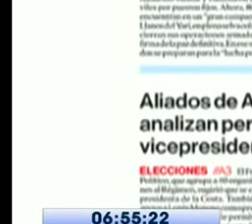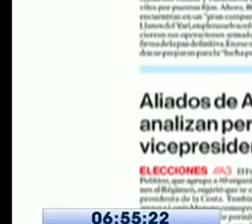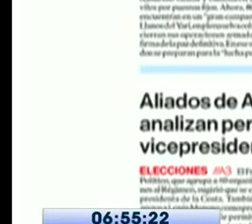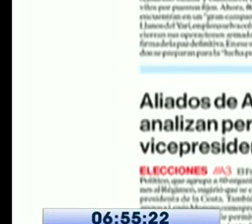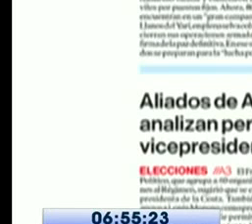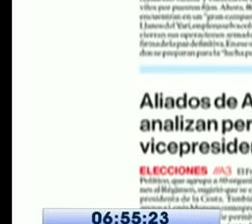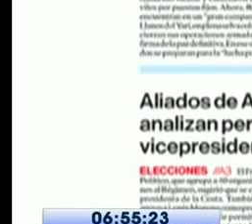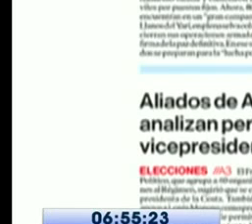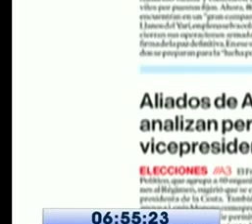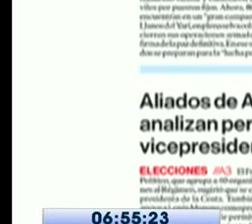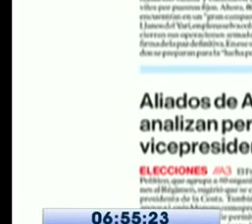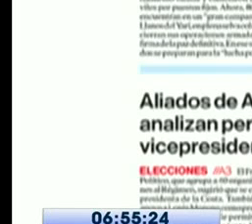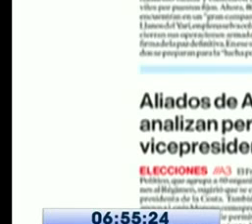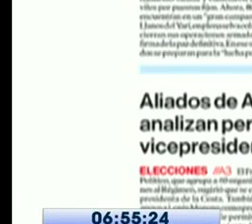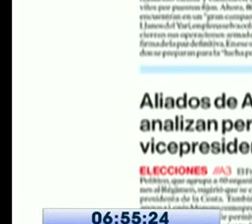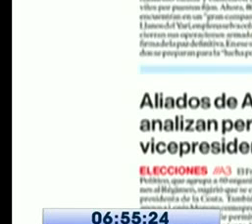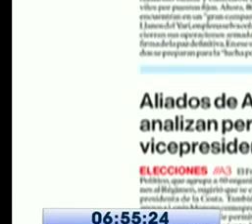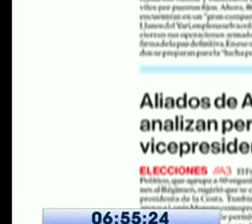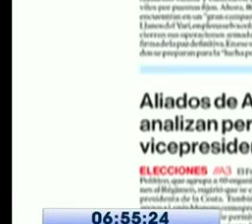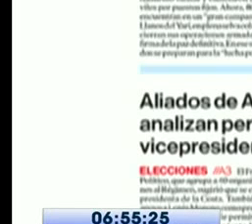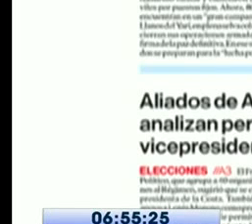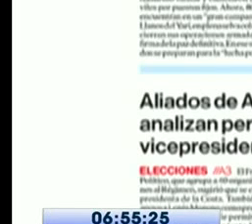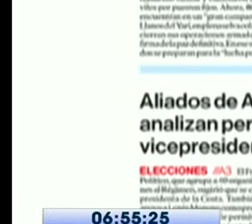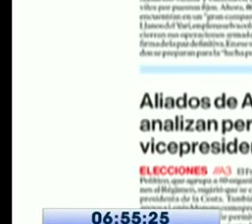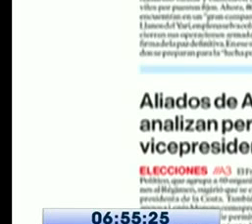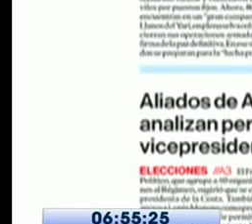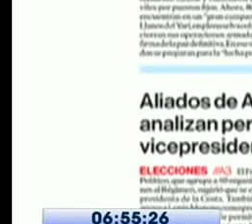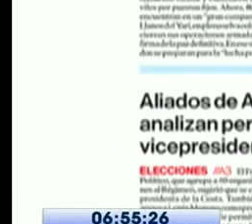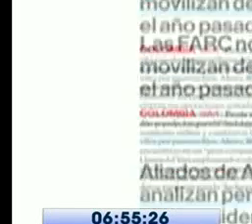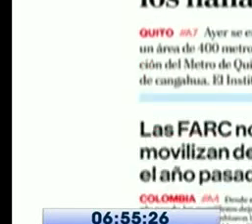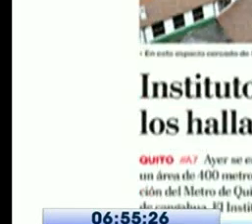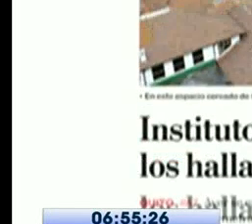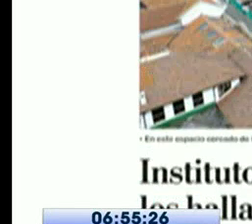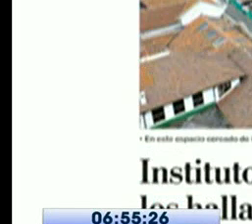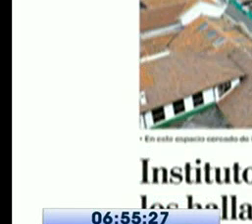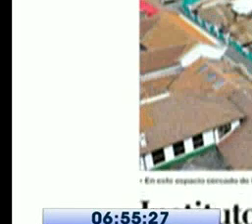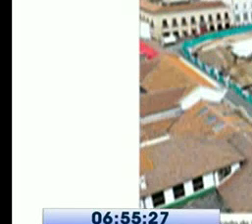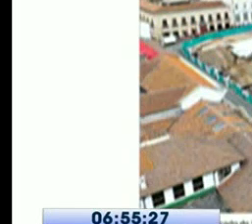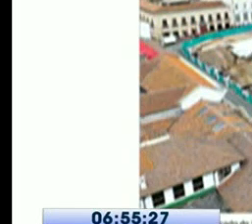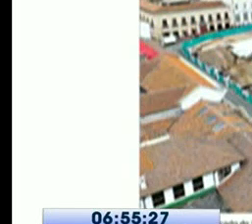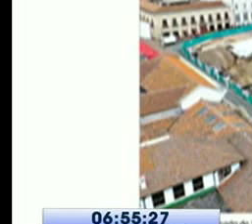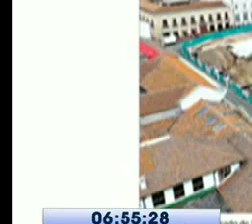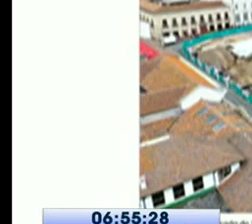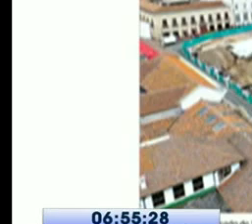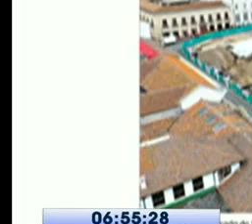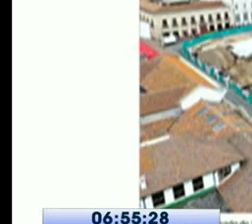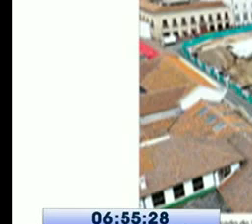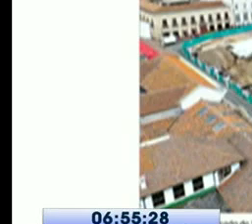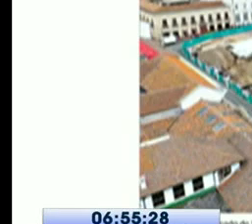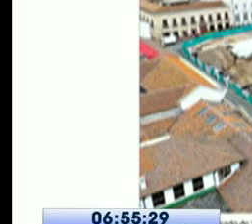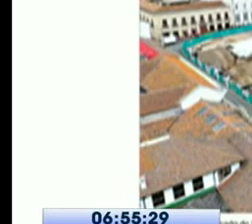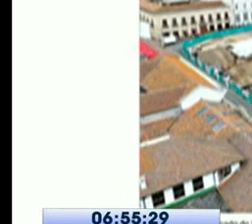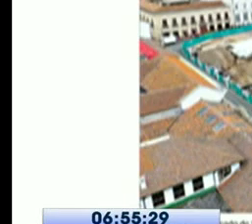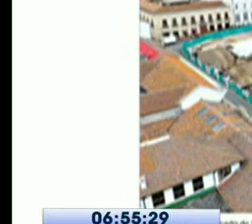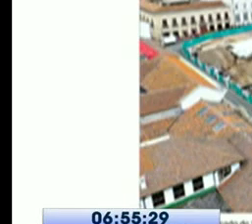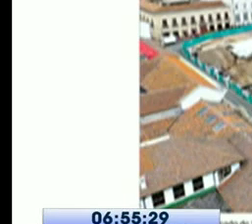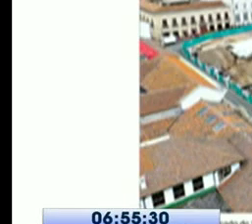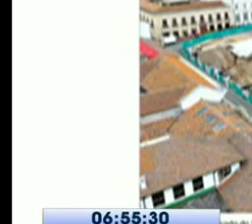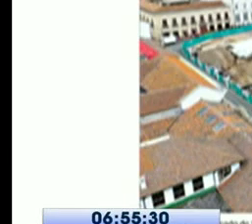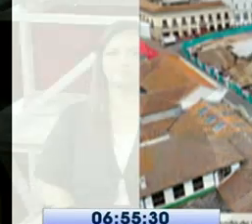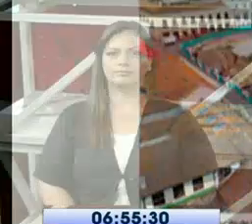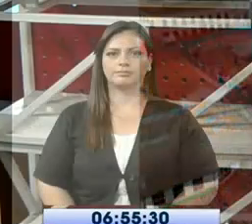analizan perfil de vicepresidente. Todo esto y mucho más es lo que usted encontrará en Diario El Comercio.